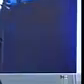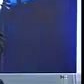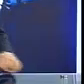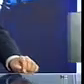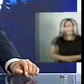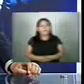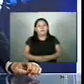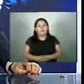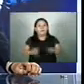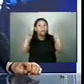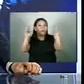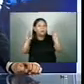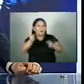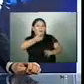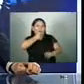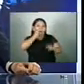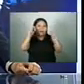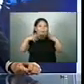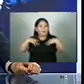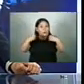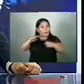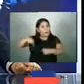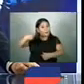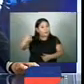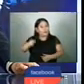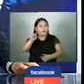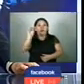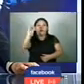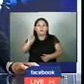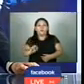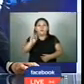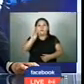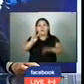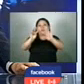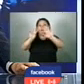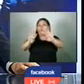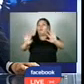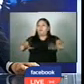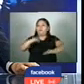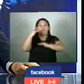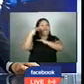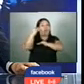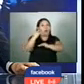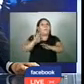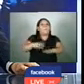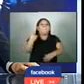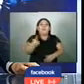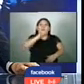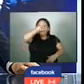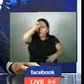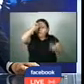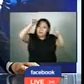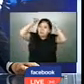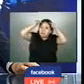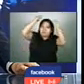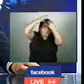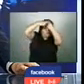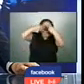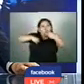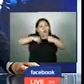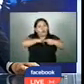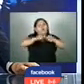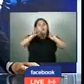Y siempre en Información de Salud, mañana 29 de octubre finalizará el plazo para que los profesionales en salud materno-infantil puedan